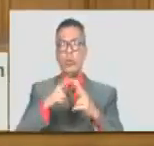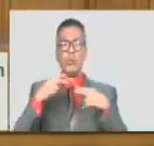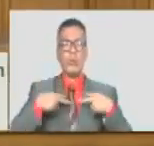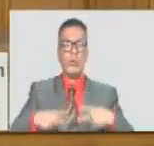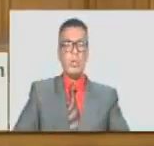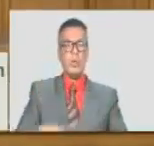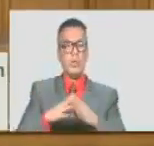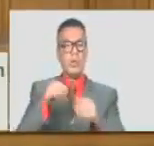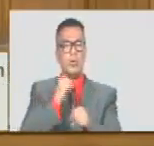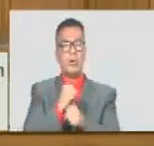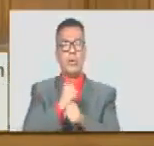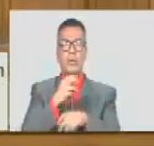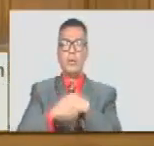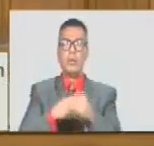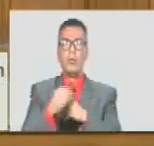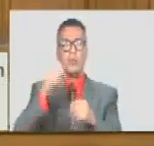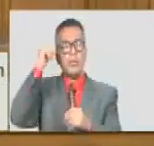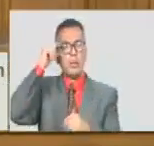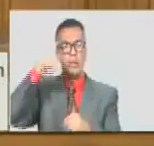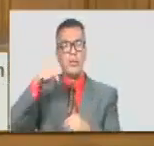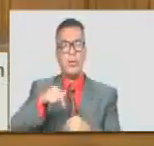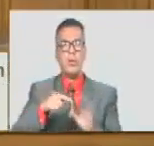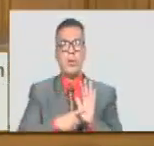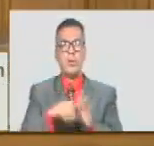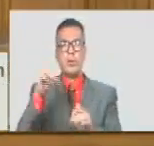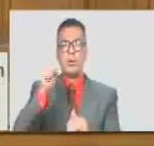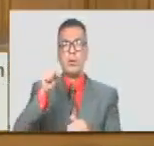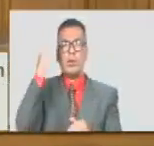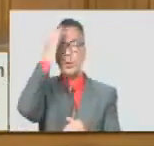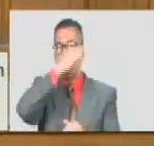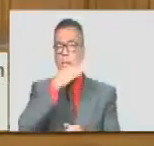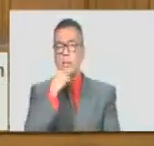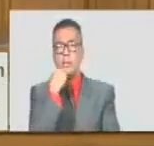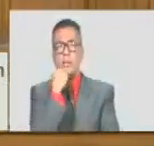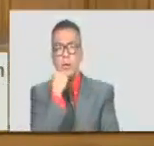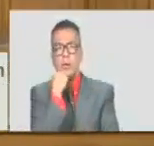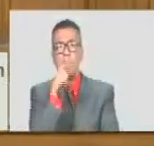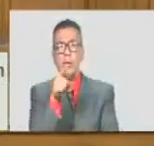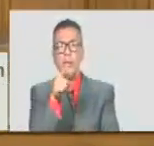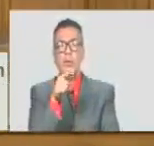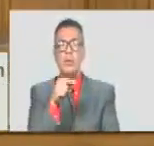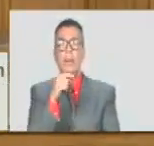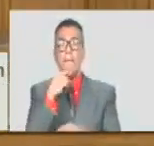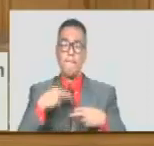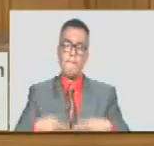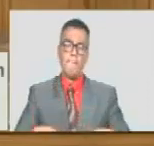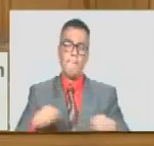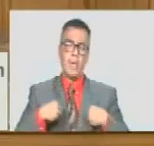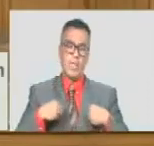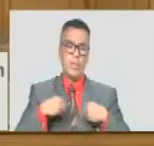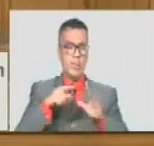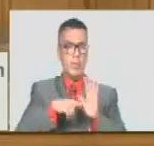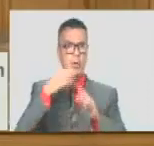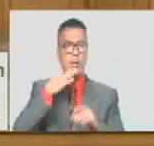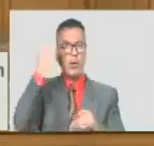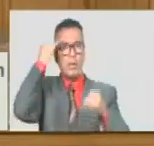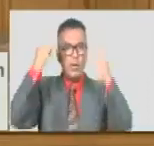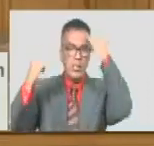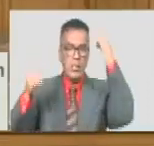y su obra. Hoy el legado de Sebastián Francisco de Miranda está más vivo que nunca y su idea